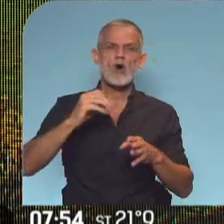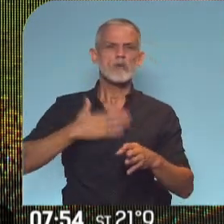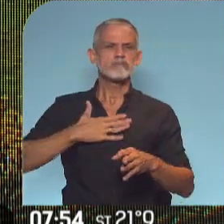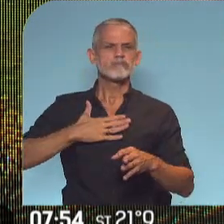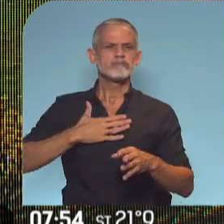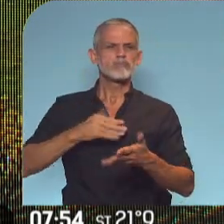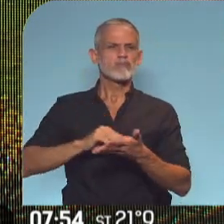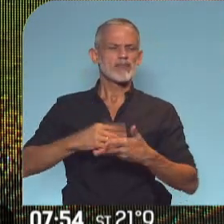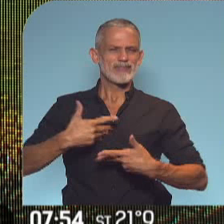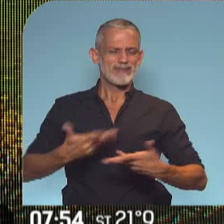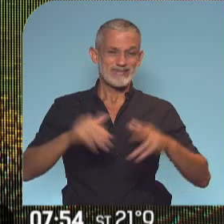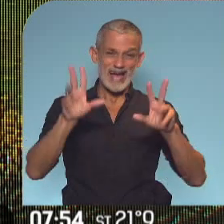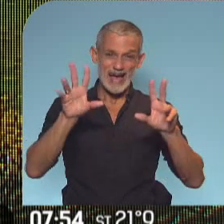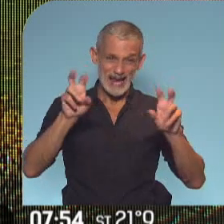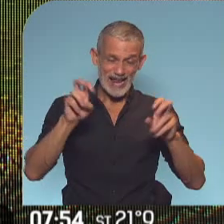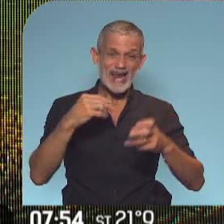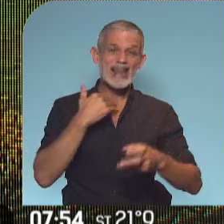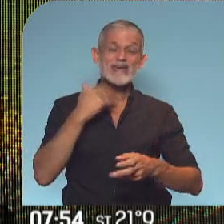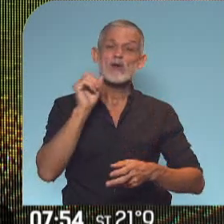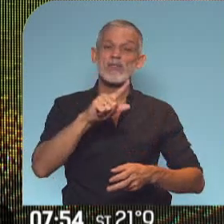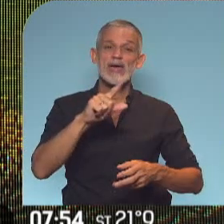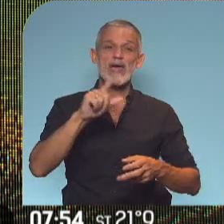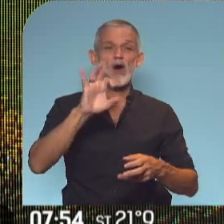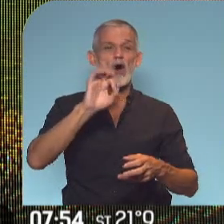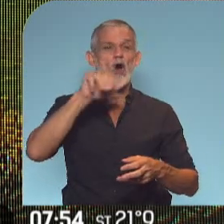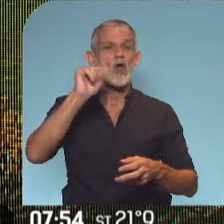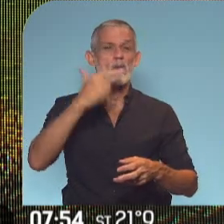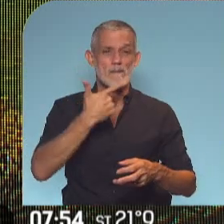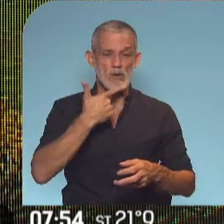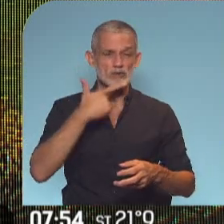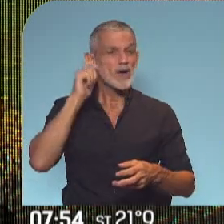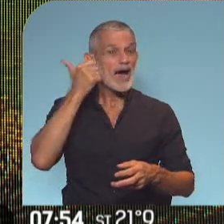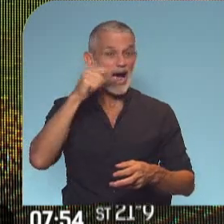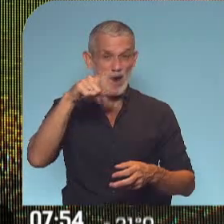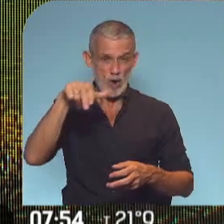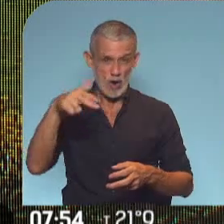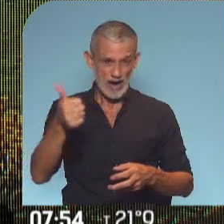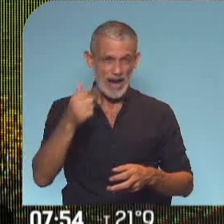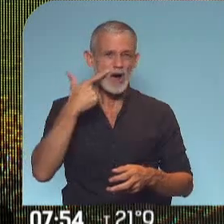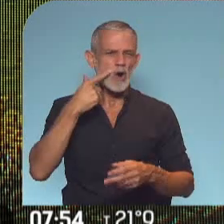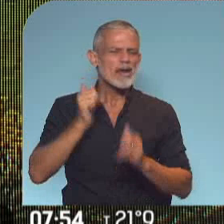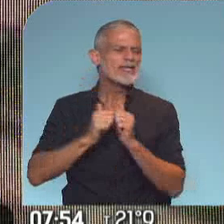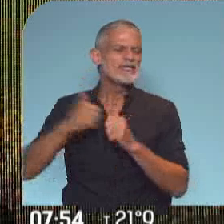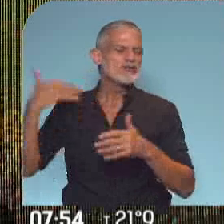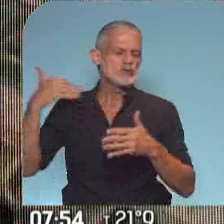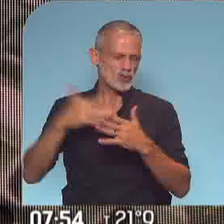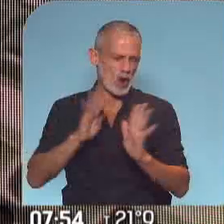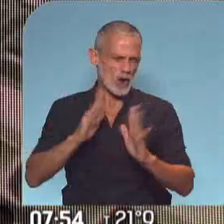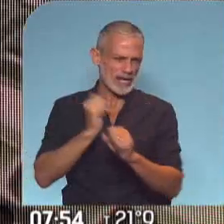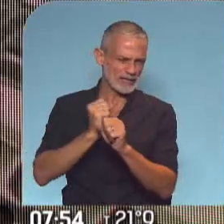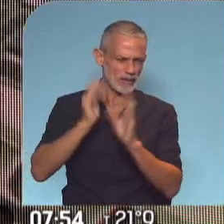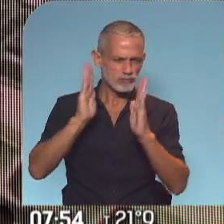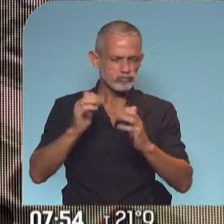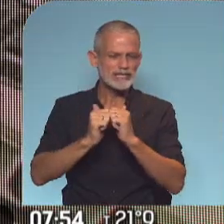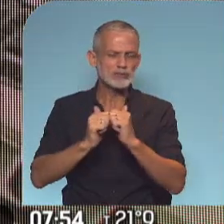soberanía también es el libro de Alejandro Olmos Gaona, que es historiador y que obviamente analiza